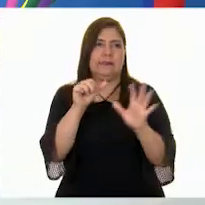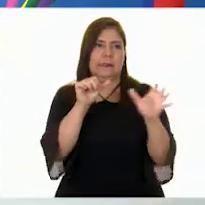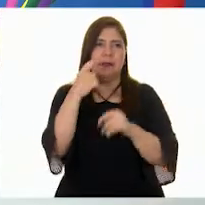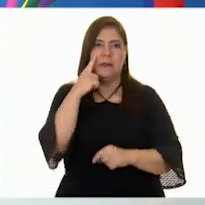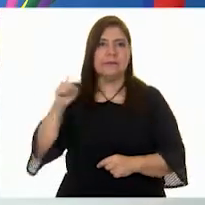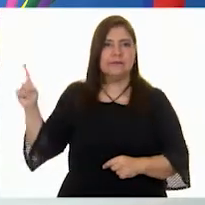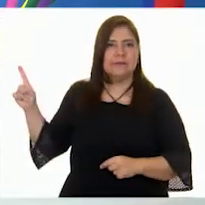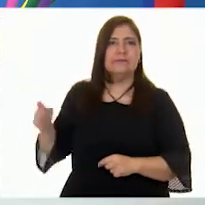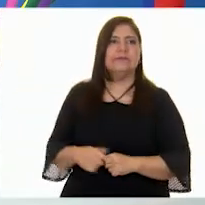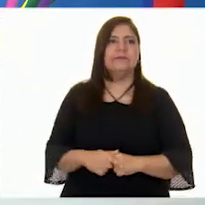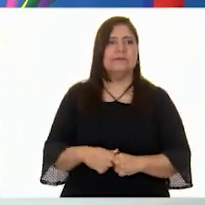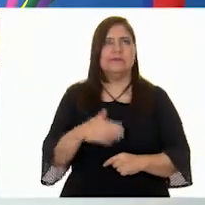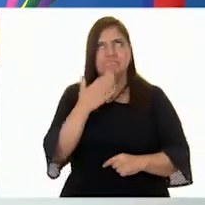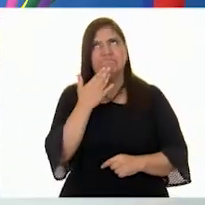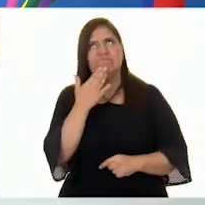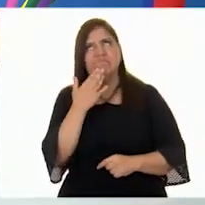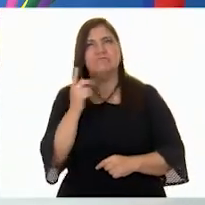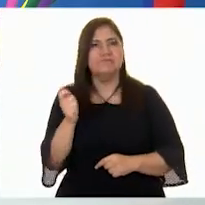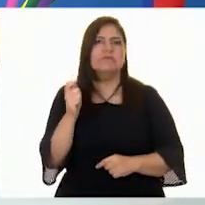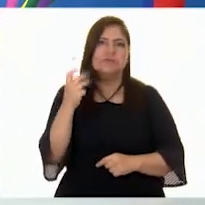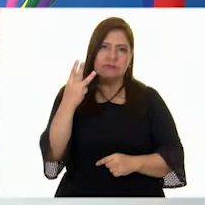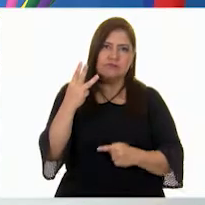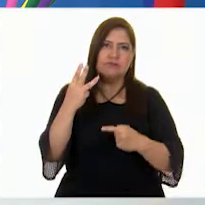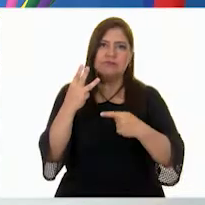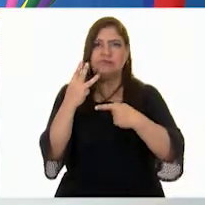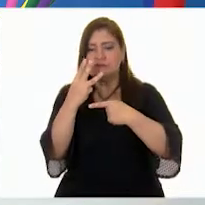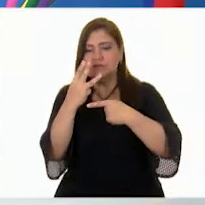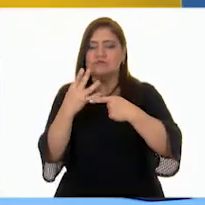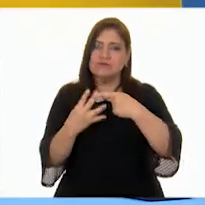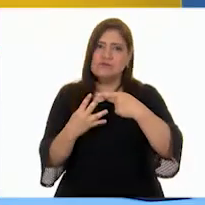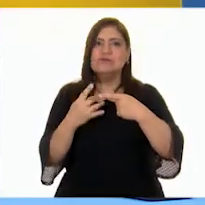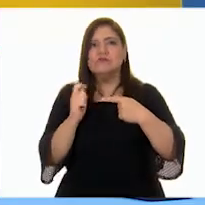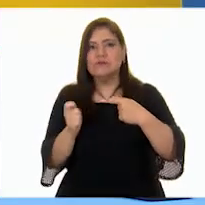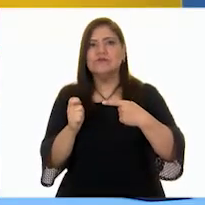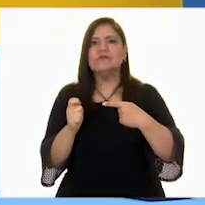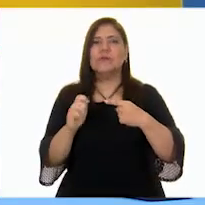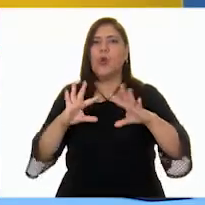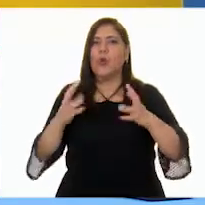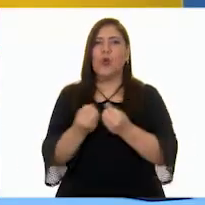anotar aquí. 3 cuartos de 600. 3 cuartos de